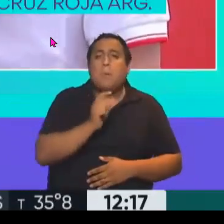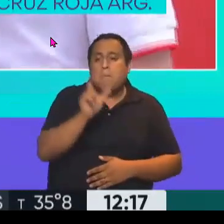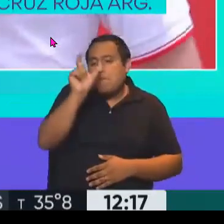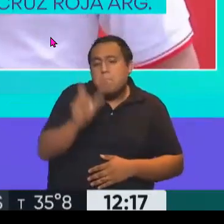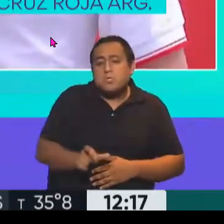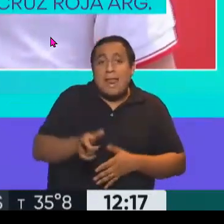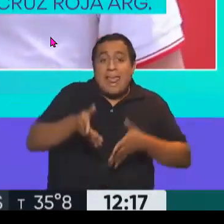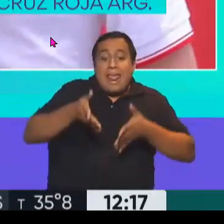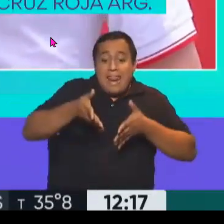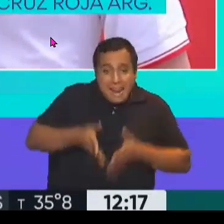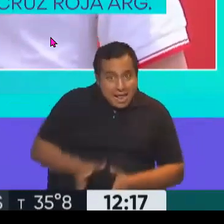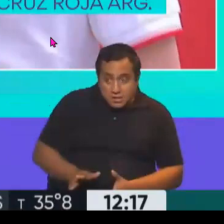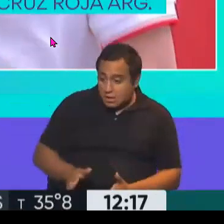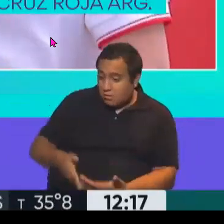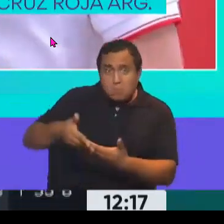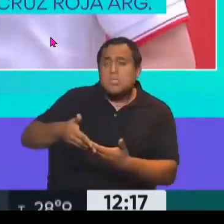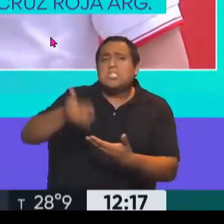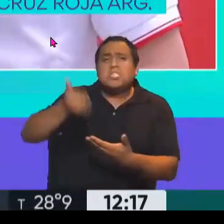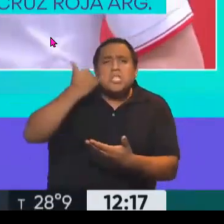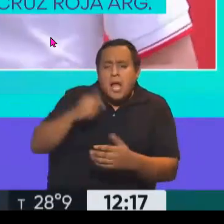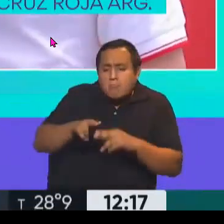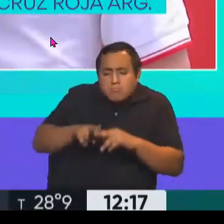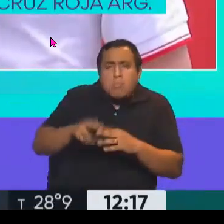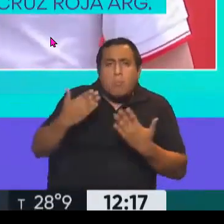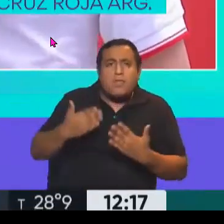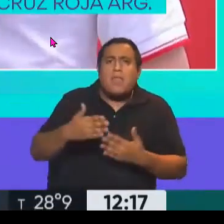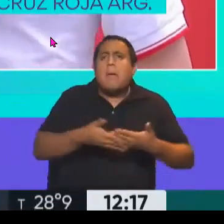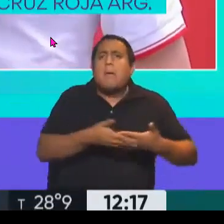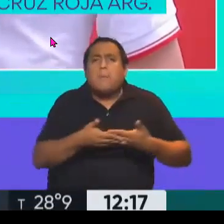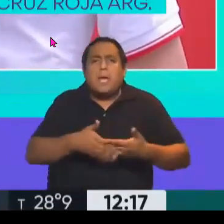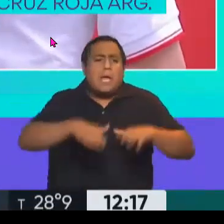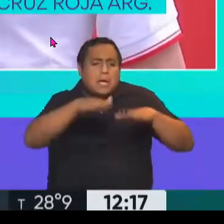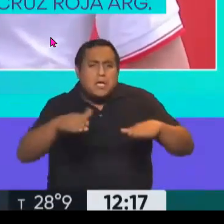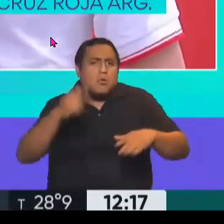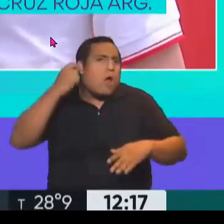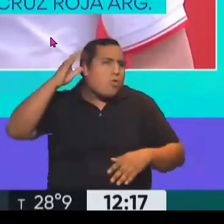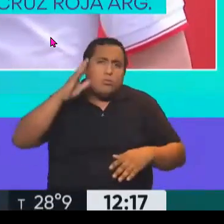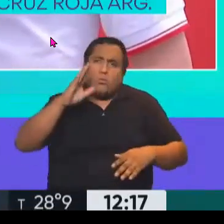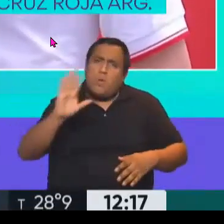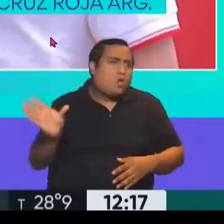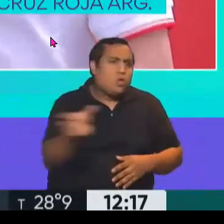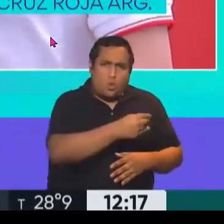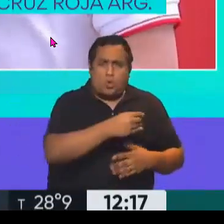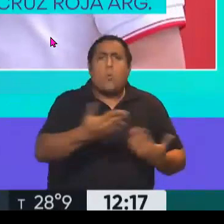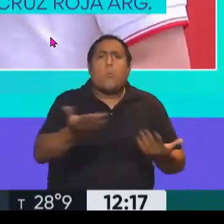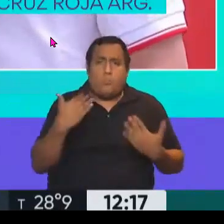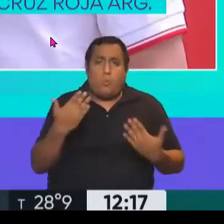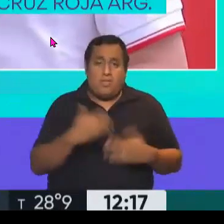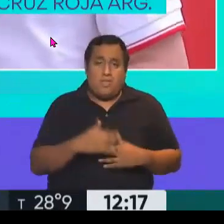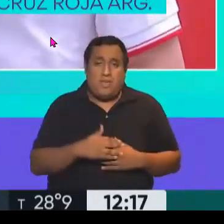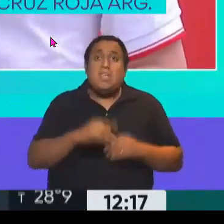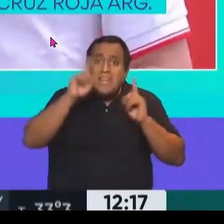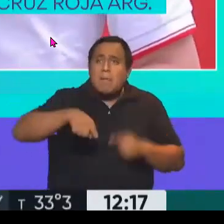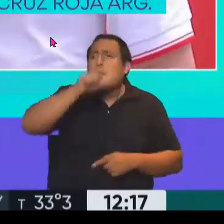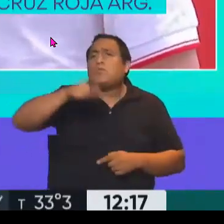persona nace se puede aplicar, ¿sí? Desde bebés, niños, adultos, es una maniobra que le sirve a todas las personas y